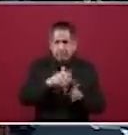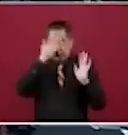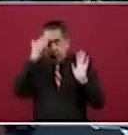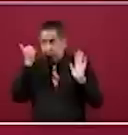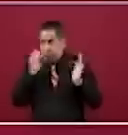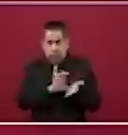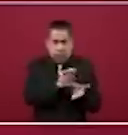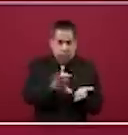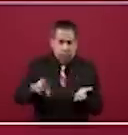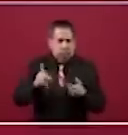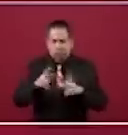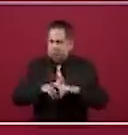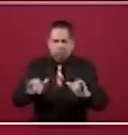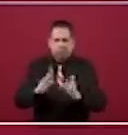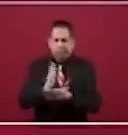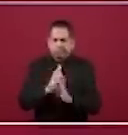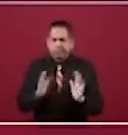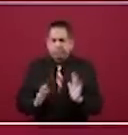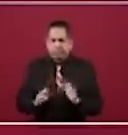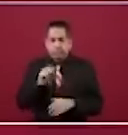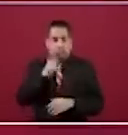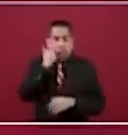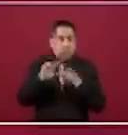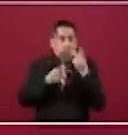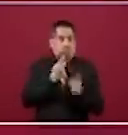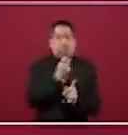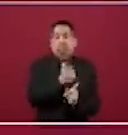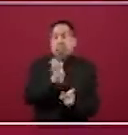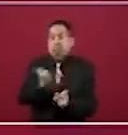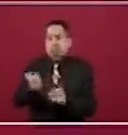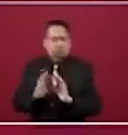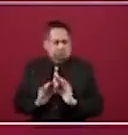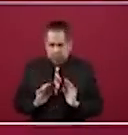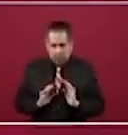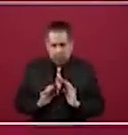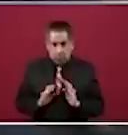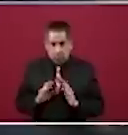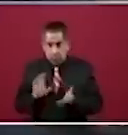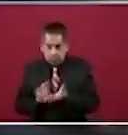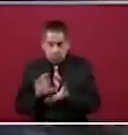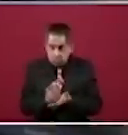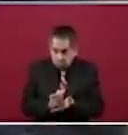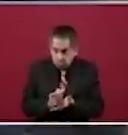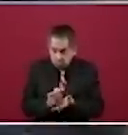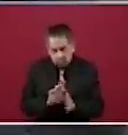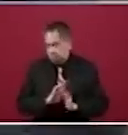ella, o sea, también no quiero… pero si se les daba, ya